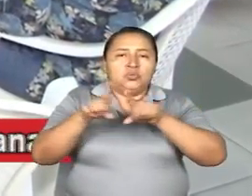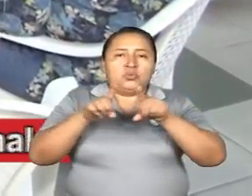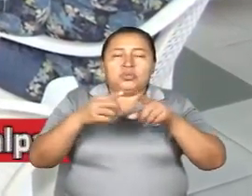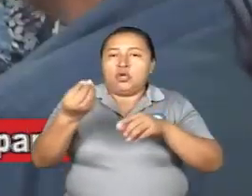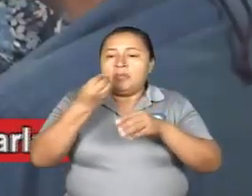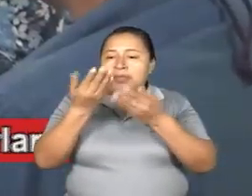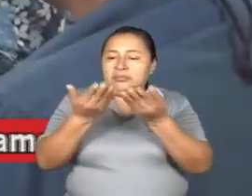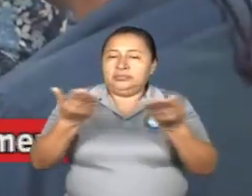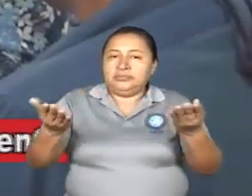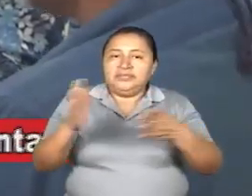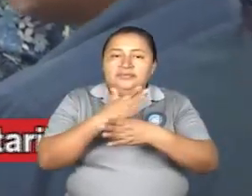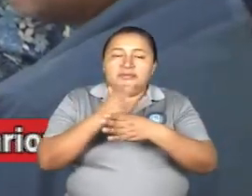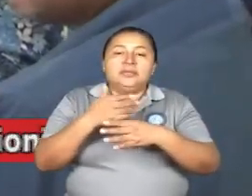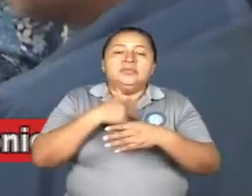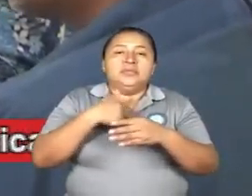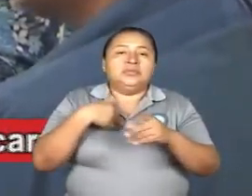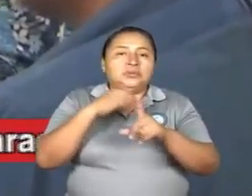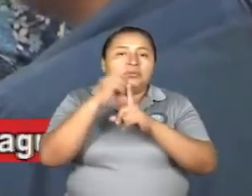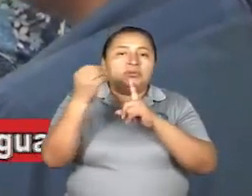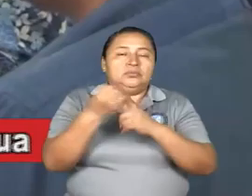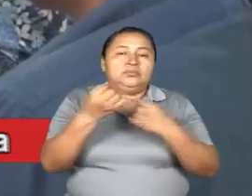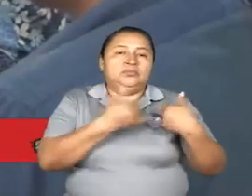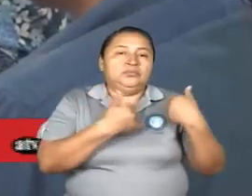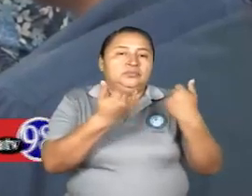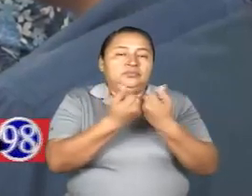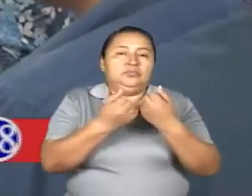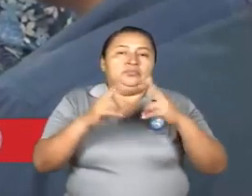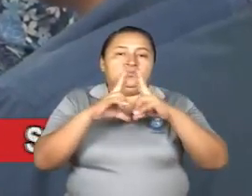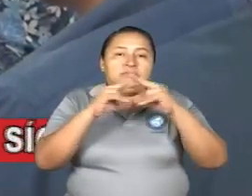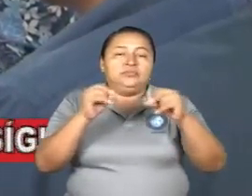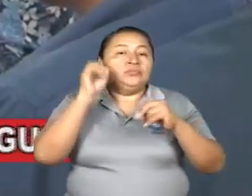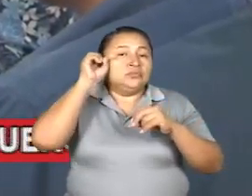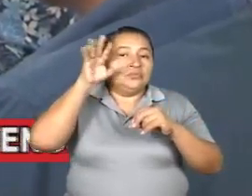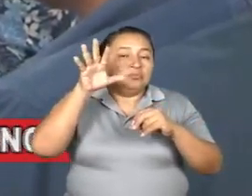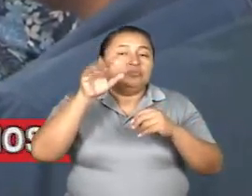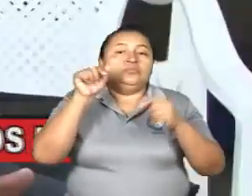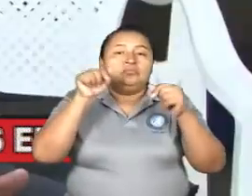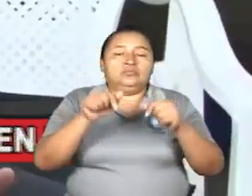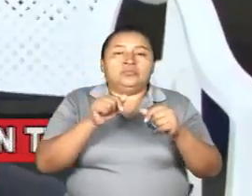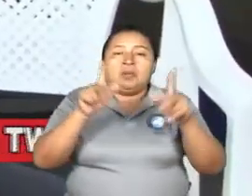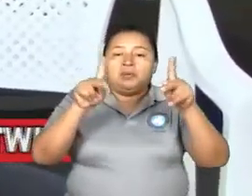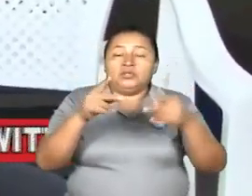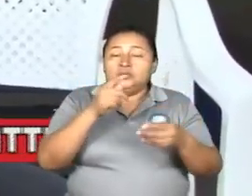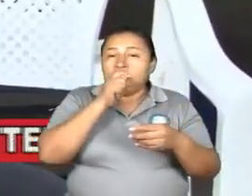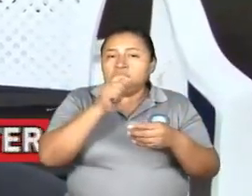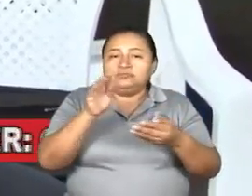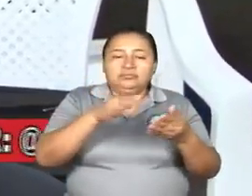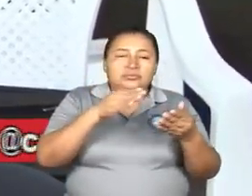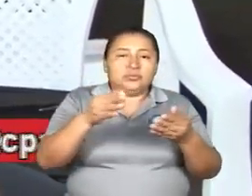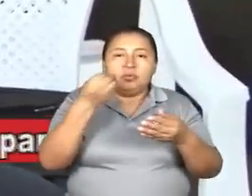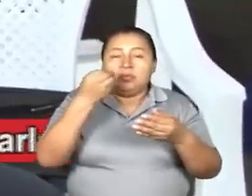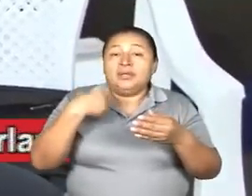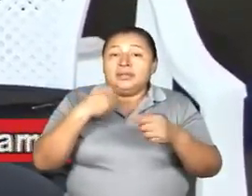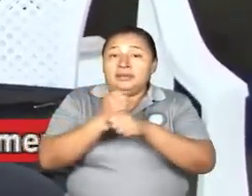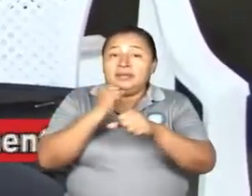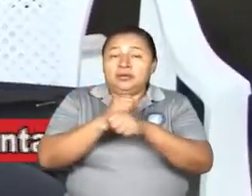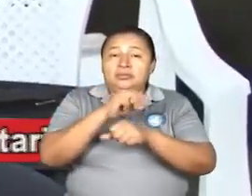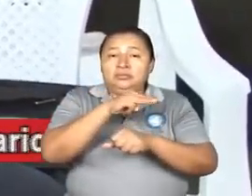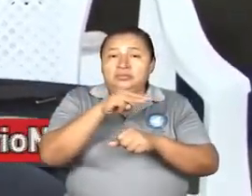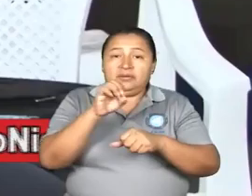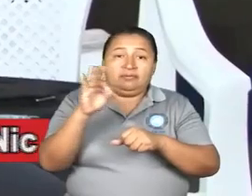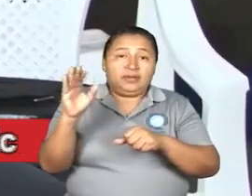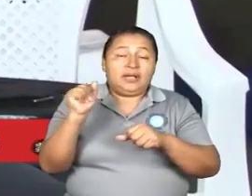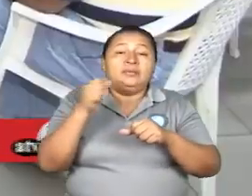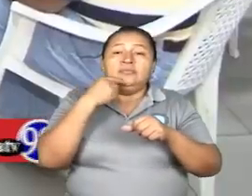comidas, el cual está siendo organizado por el Instituto Nicaragüense de Turismo y los artesanos que trabajan con el Ministerio de la Economía